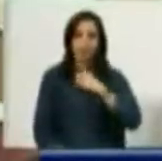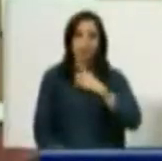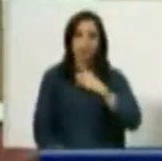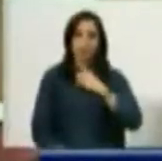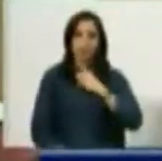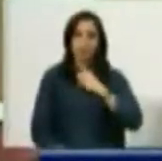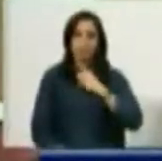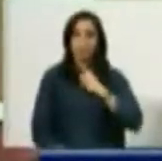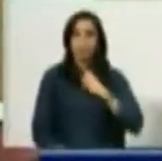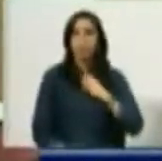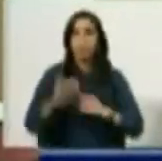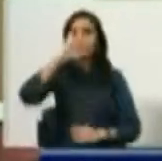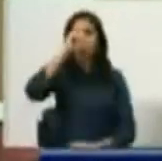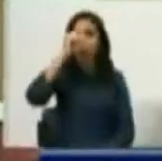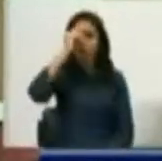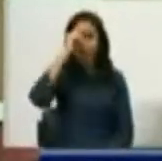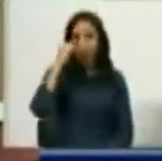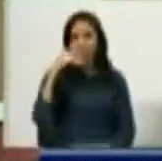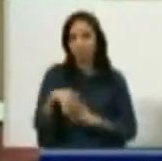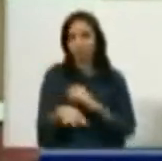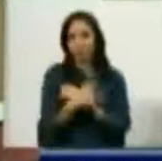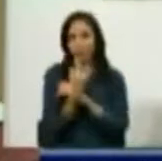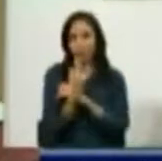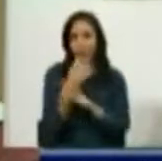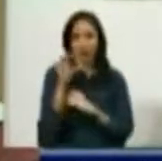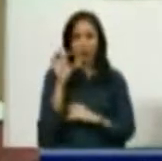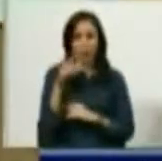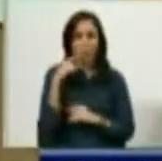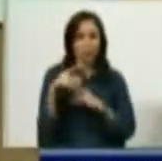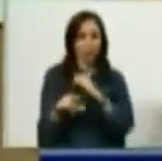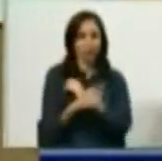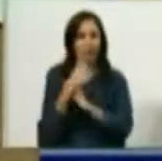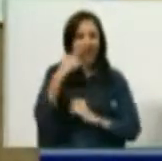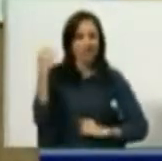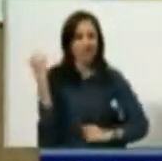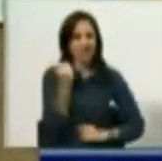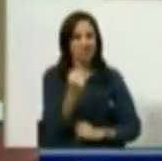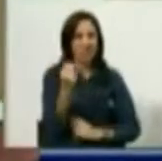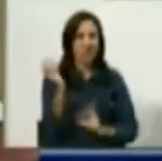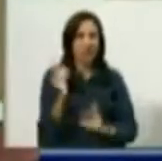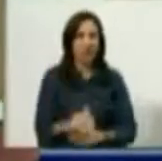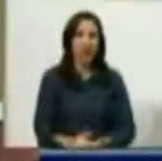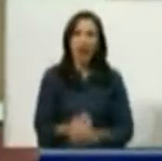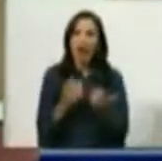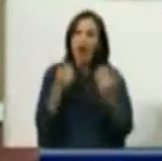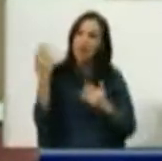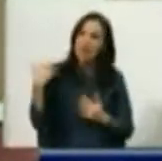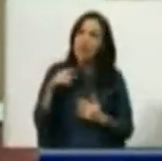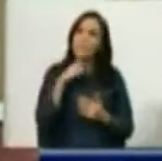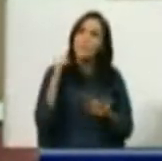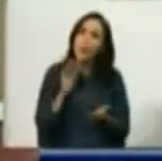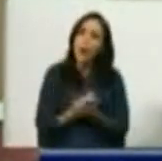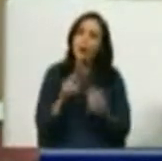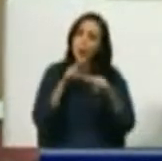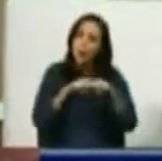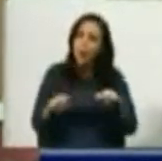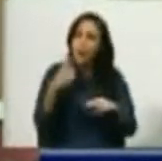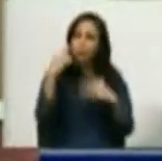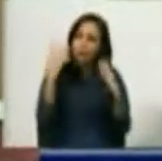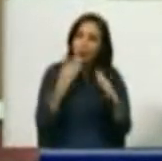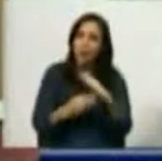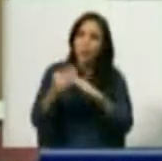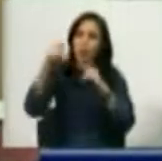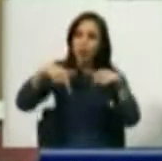Julio Borges un traidor a la patria asesino de un niño Julio Borges asesinó a un niño y se fue huyendo de Venezuela